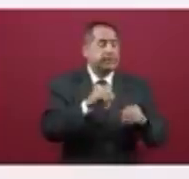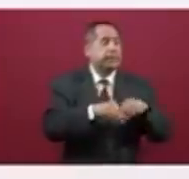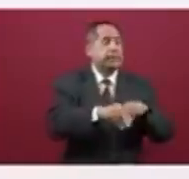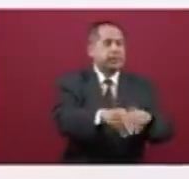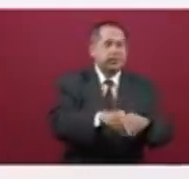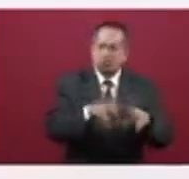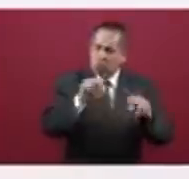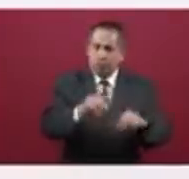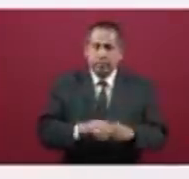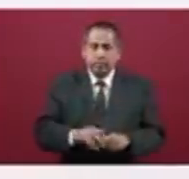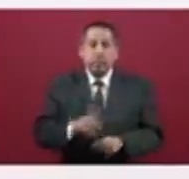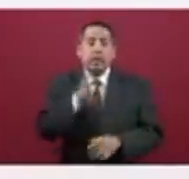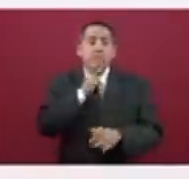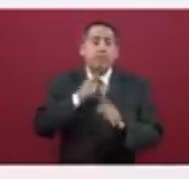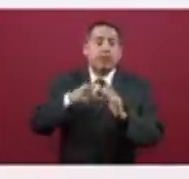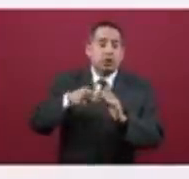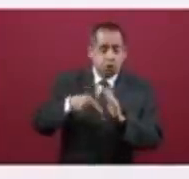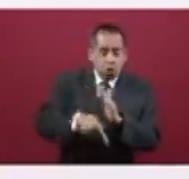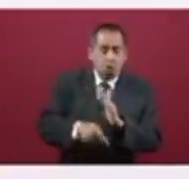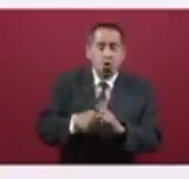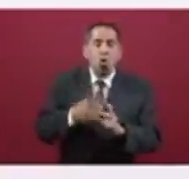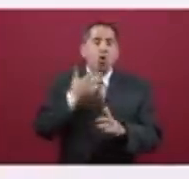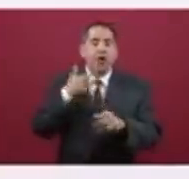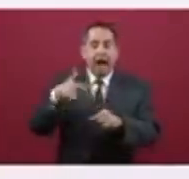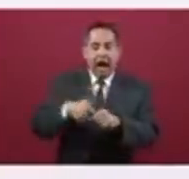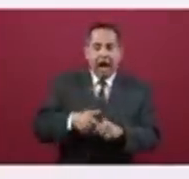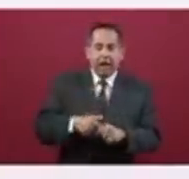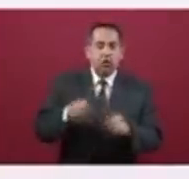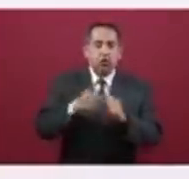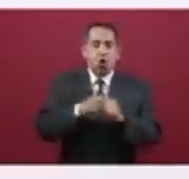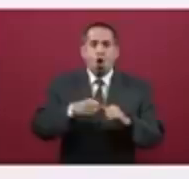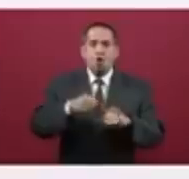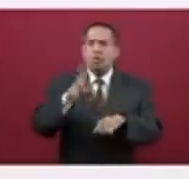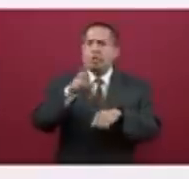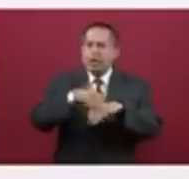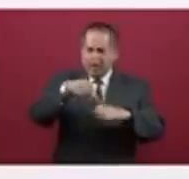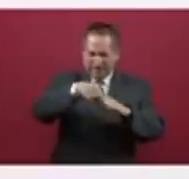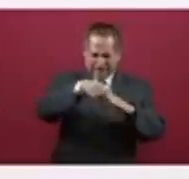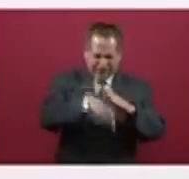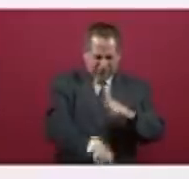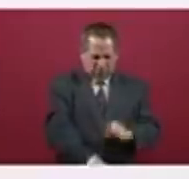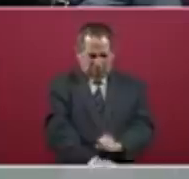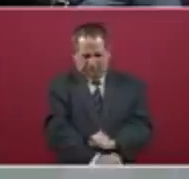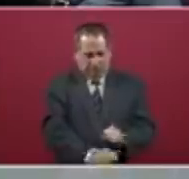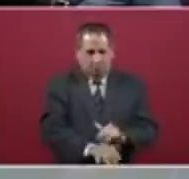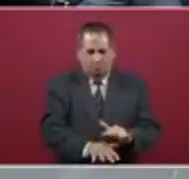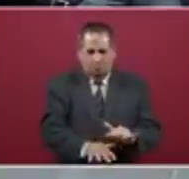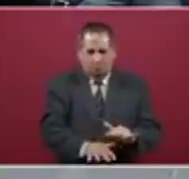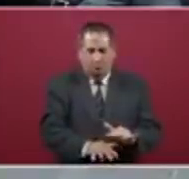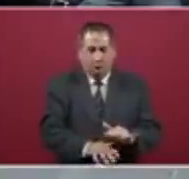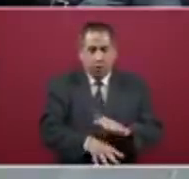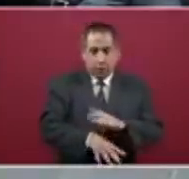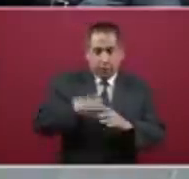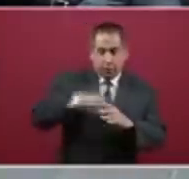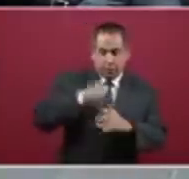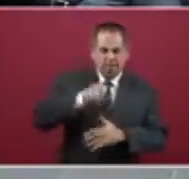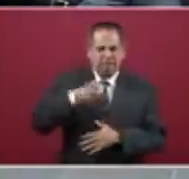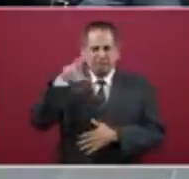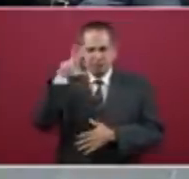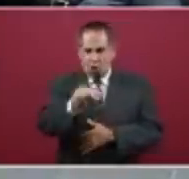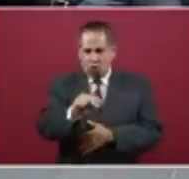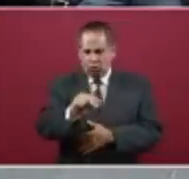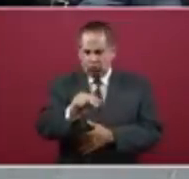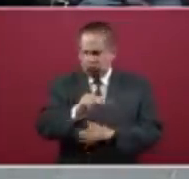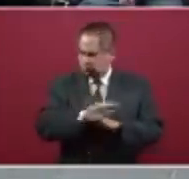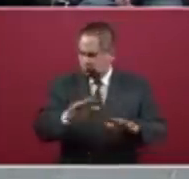o gas con el método del franco se canceló la autorización para la explotación de